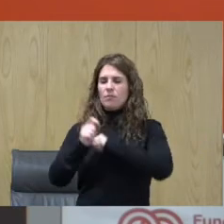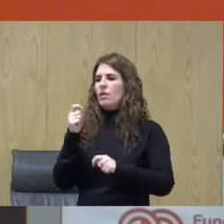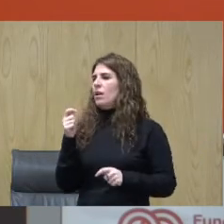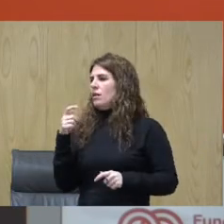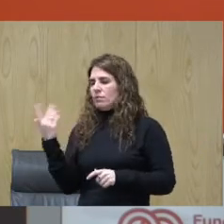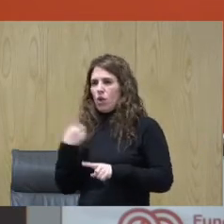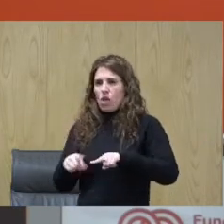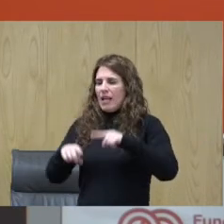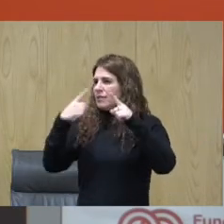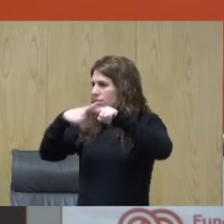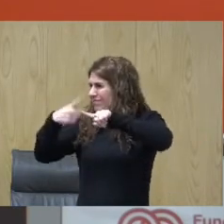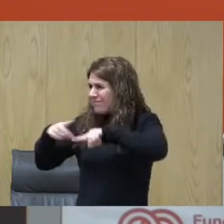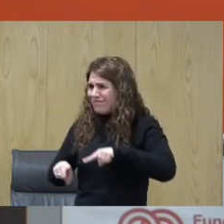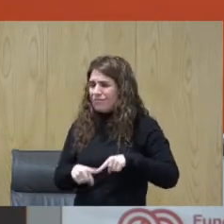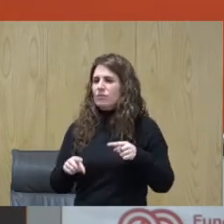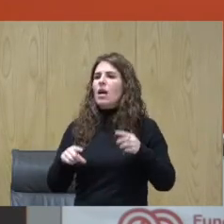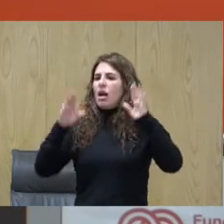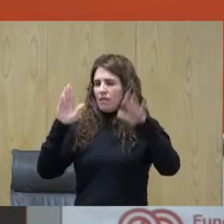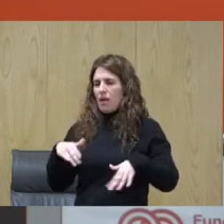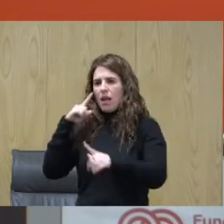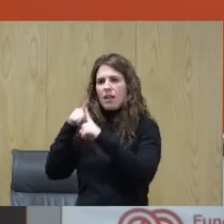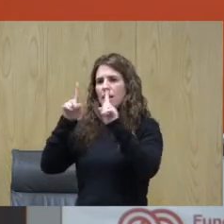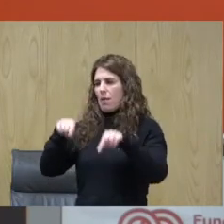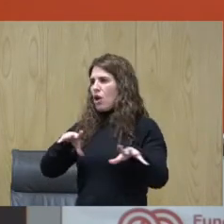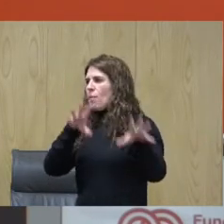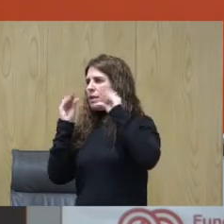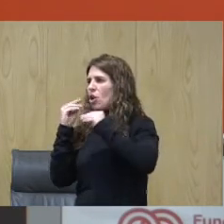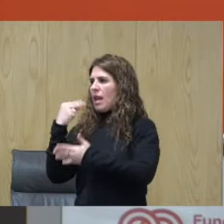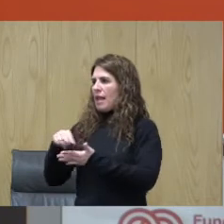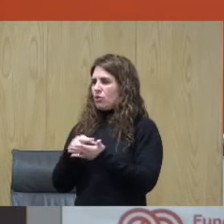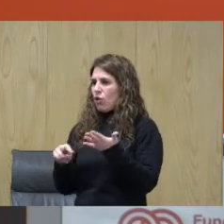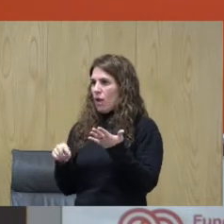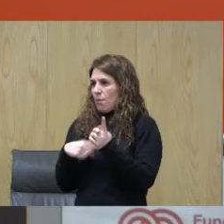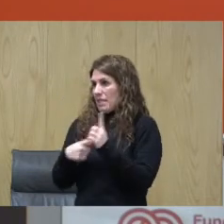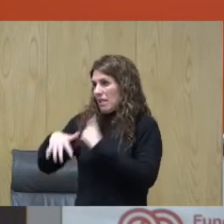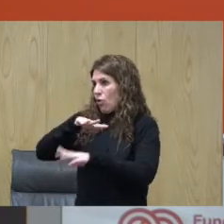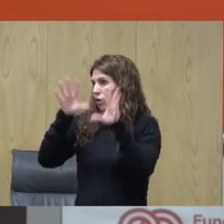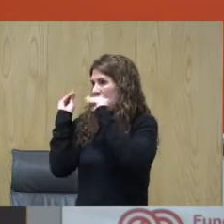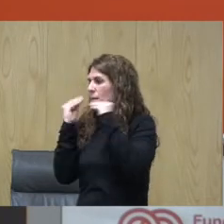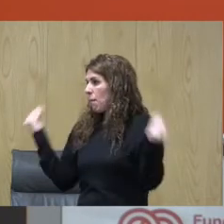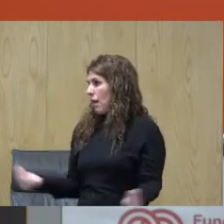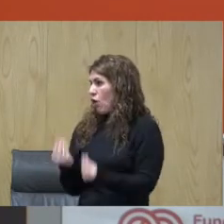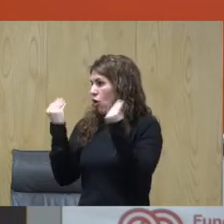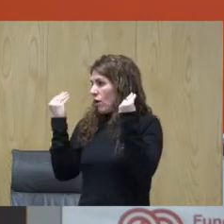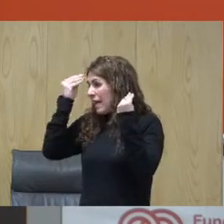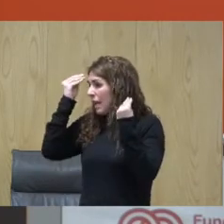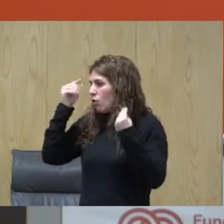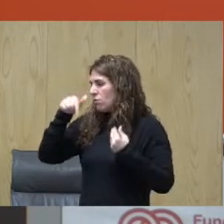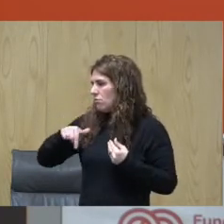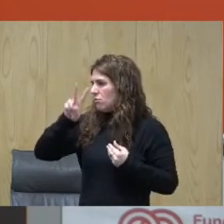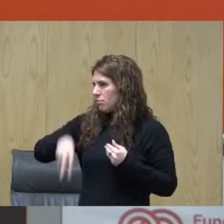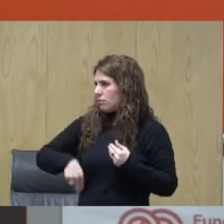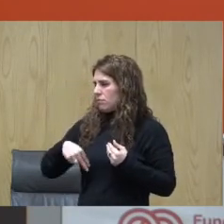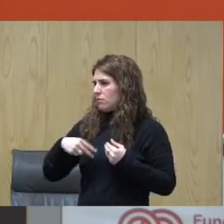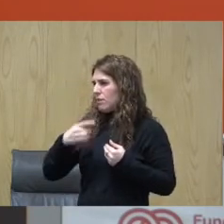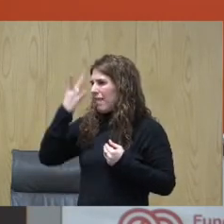diferentes, etcétera, etcétera, también va encaminado a una mayor comprensión lectora y del entorno en general, ¿no? Bueno. Yo creo que eso es muy una